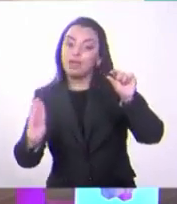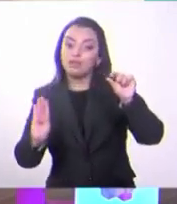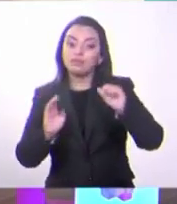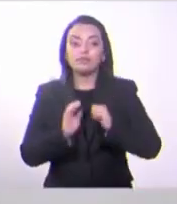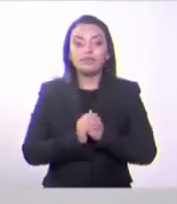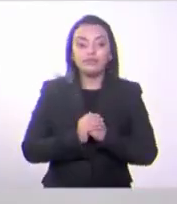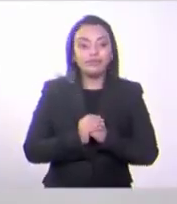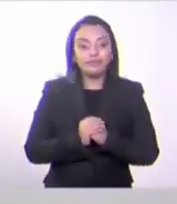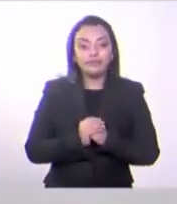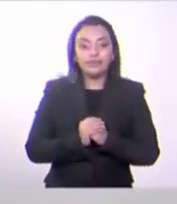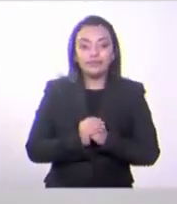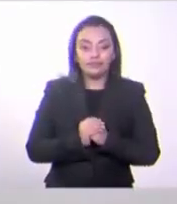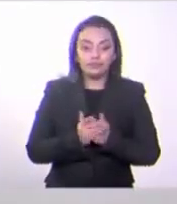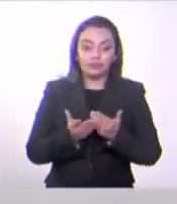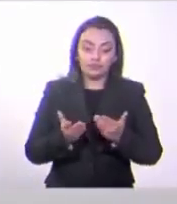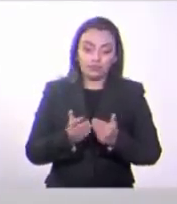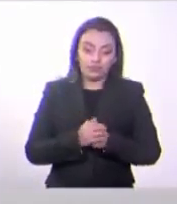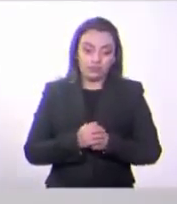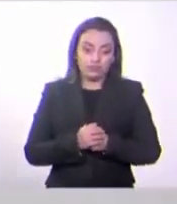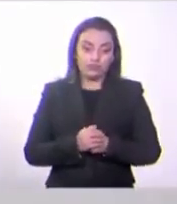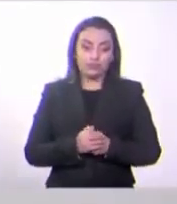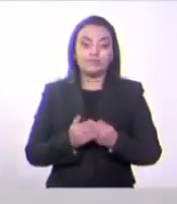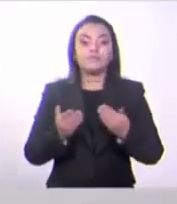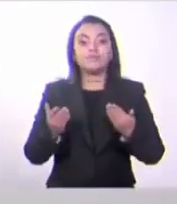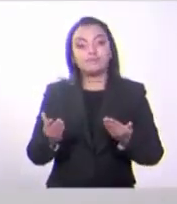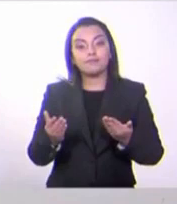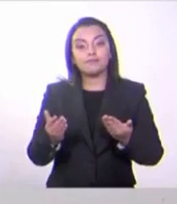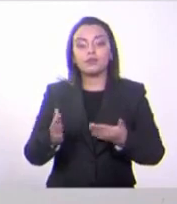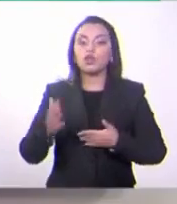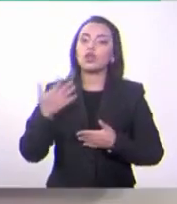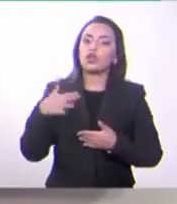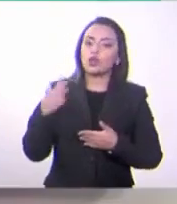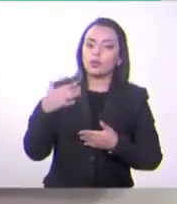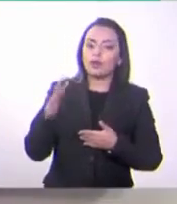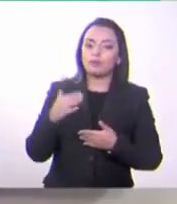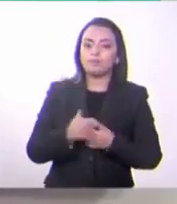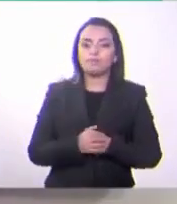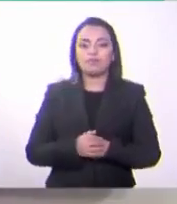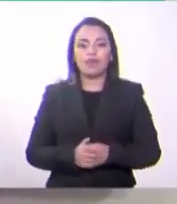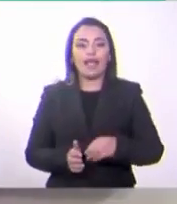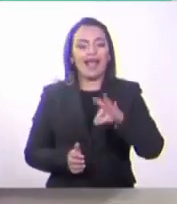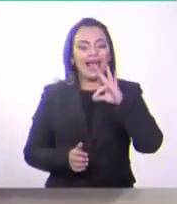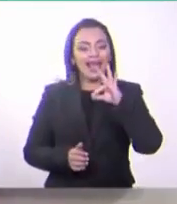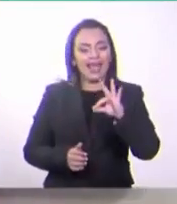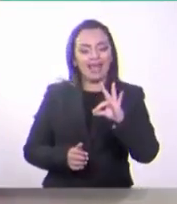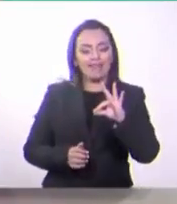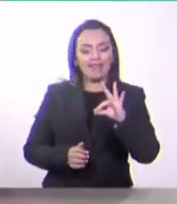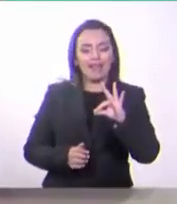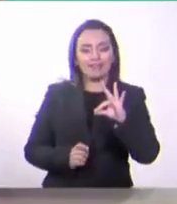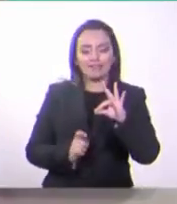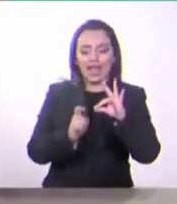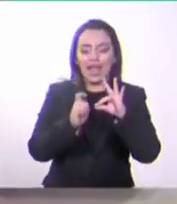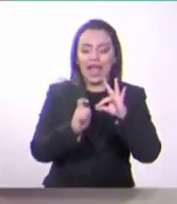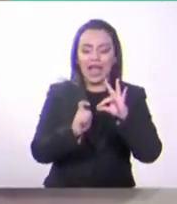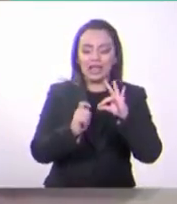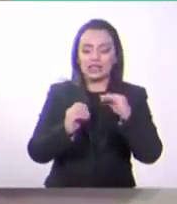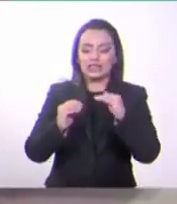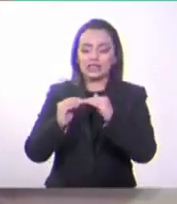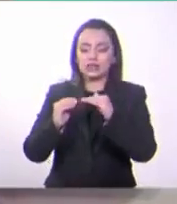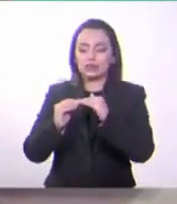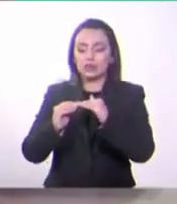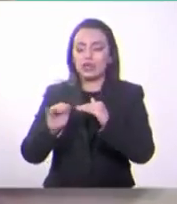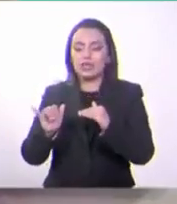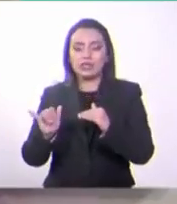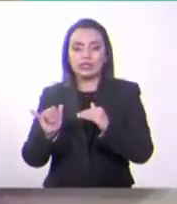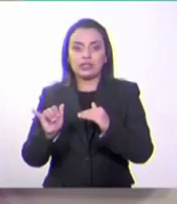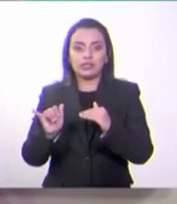y. A veces decimos f de x igual a y. Si intento ubicarme un poco en el plano cartesiano, esto significa que los elementos que están